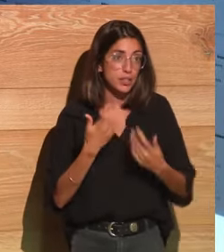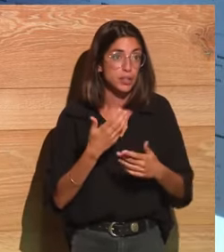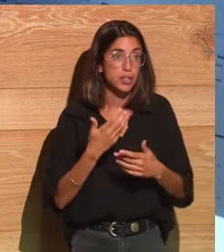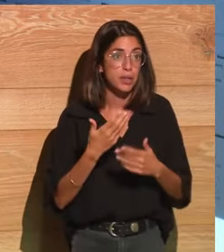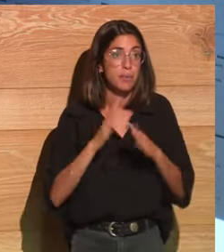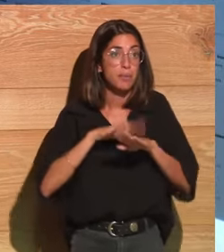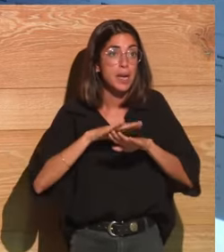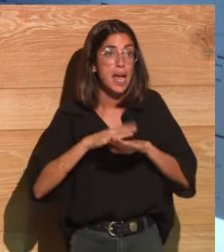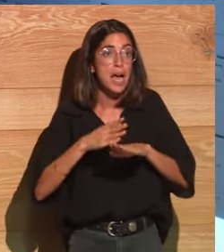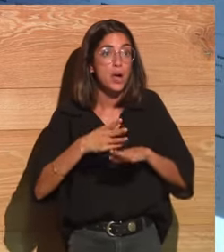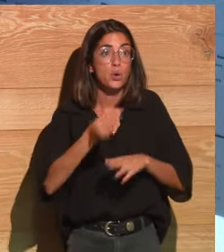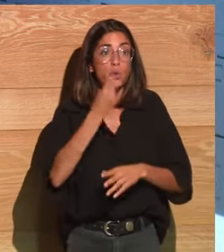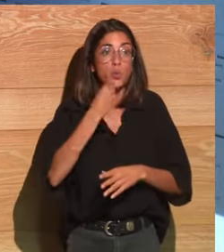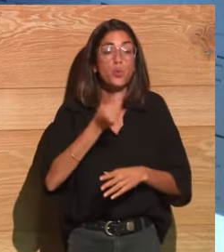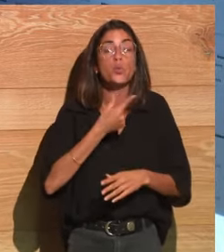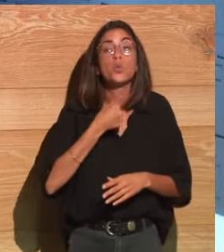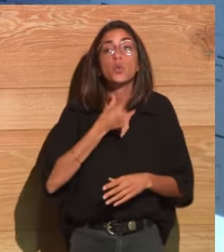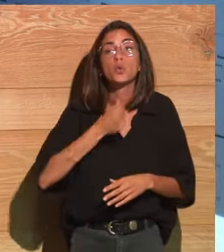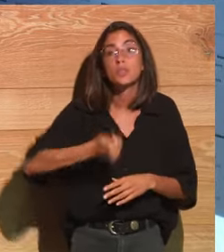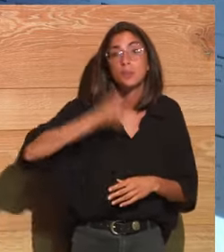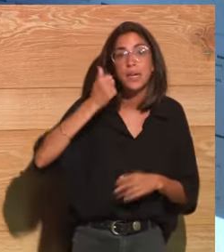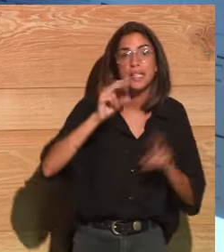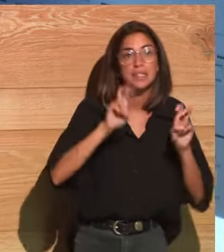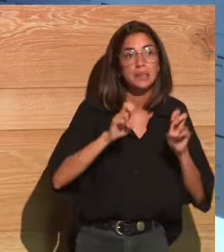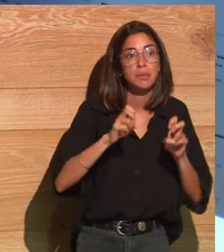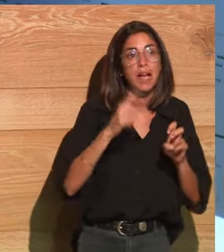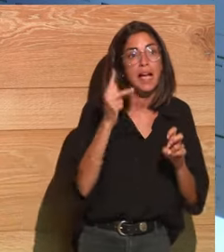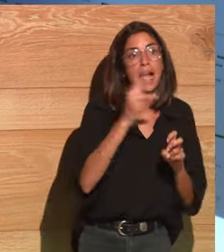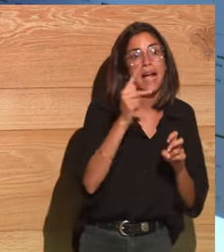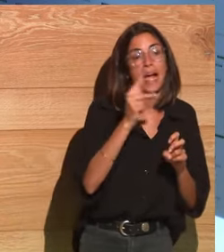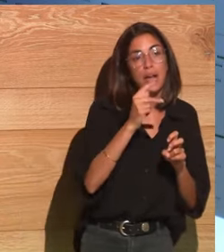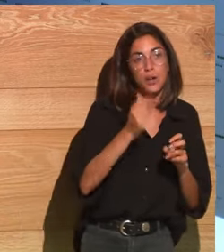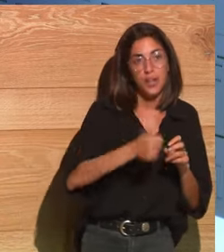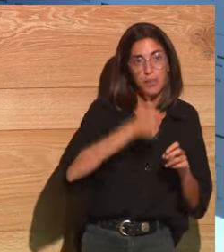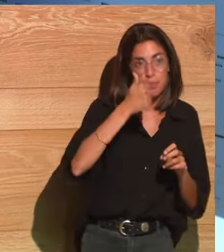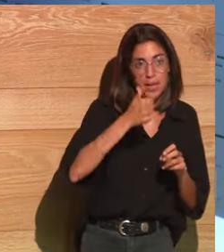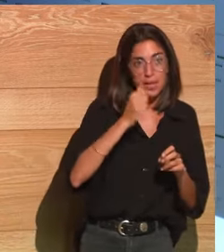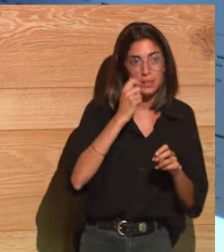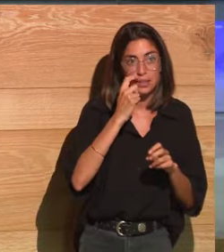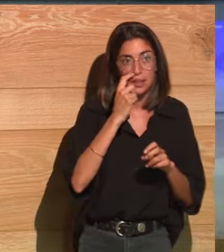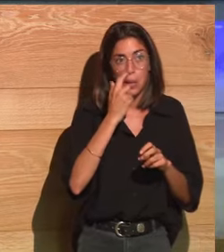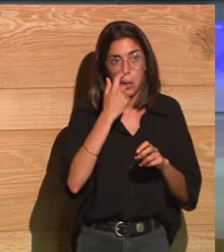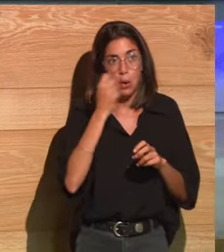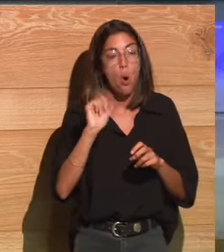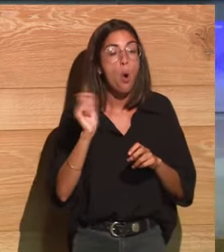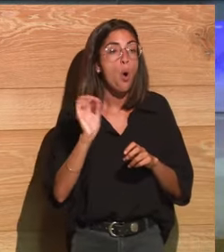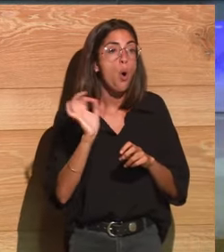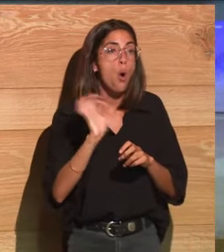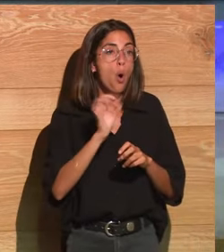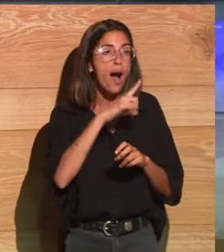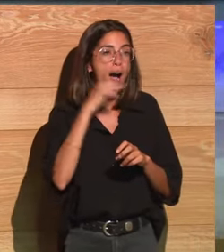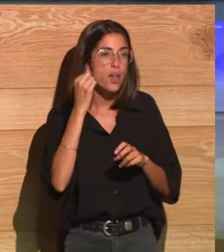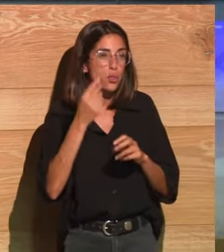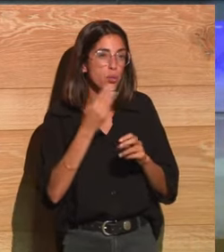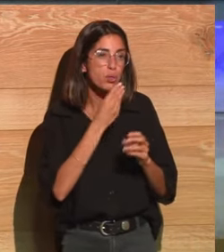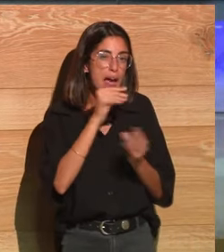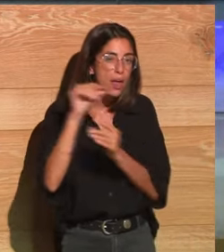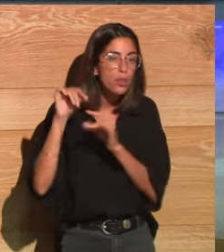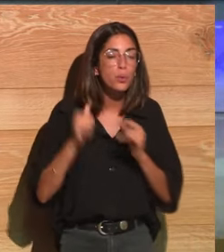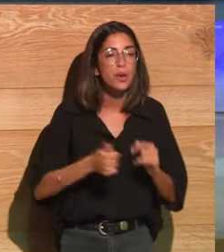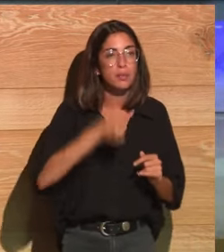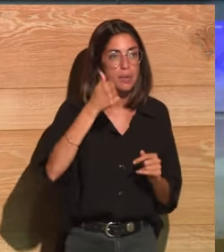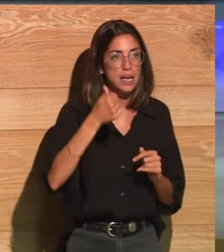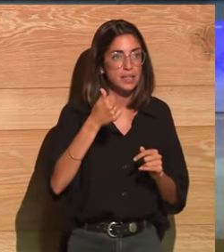calórico, para ser capaces de identificar la fruta más madura y que tiene más azúcar, porque el verdadero riesgo que tenías